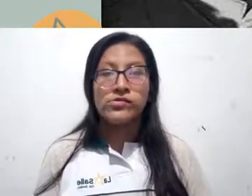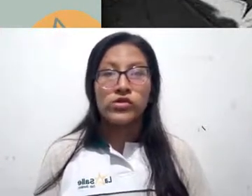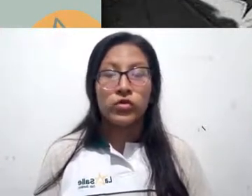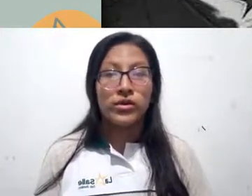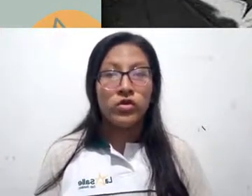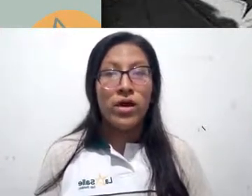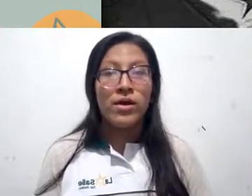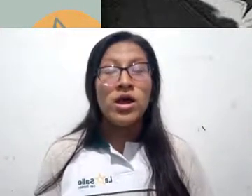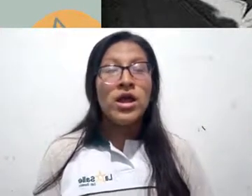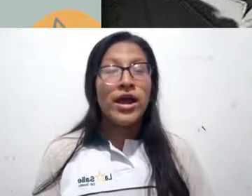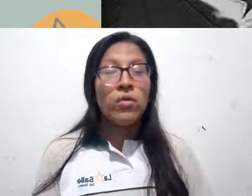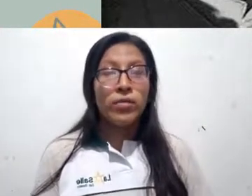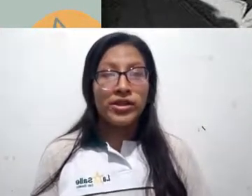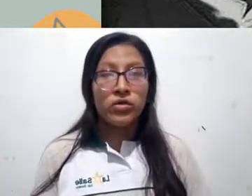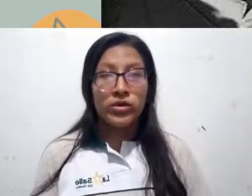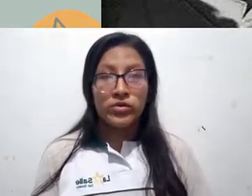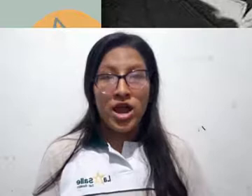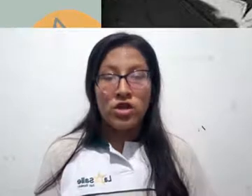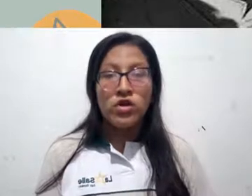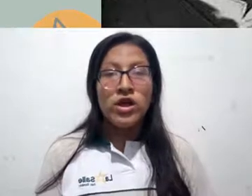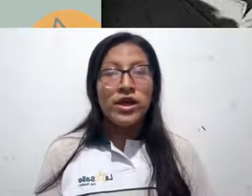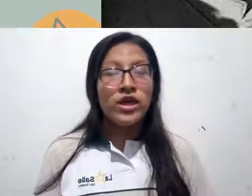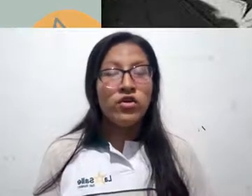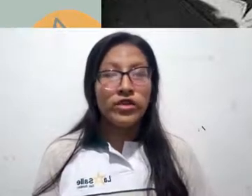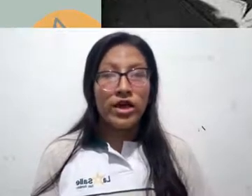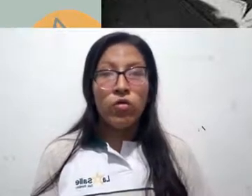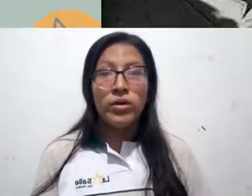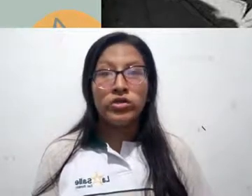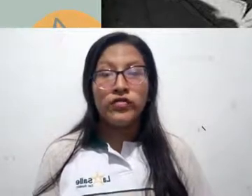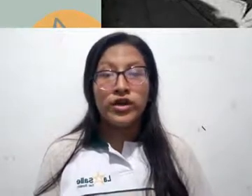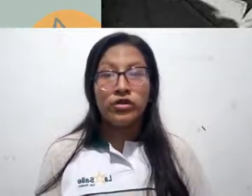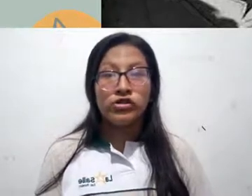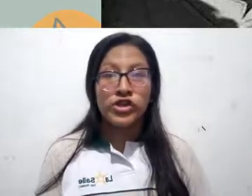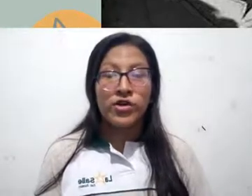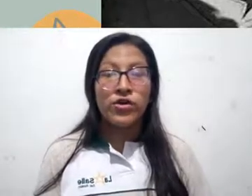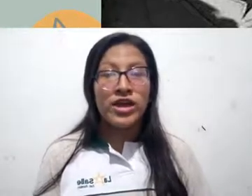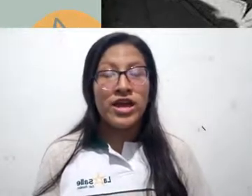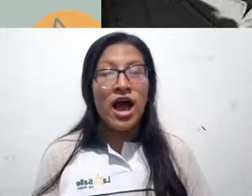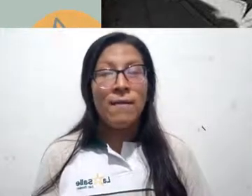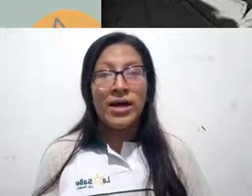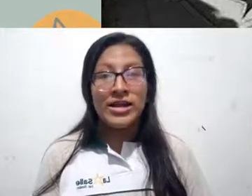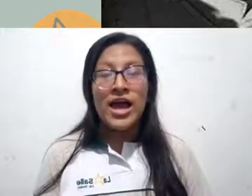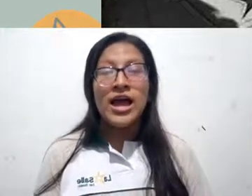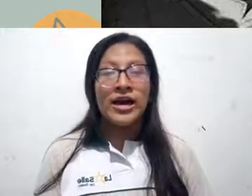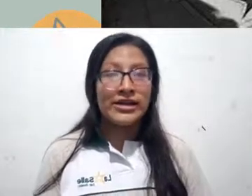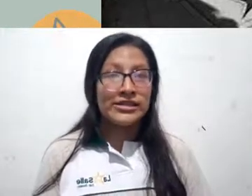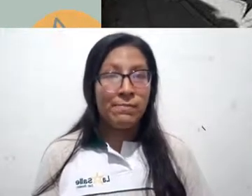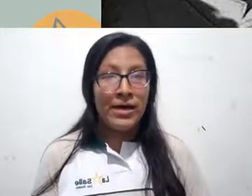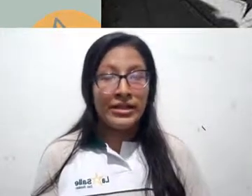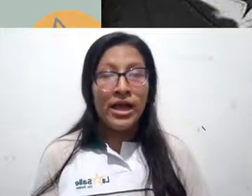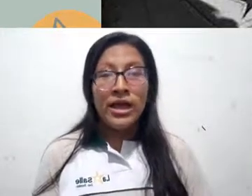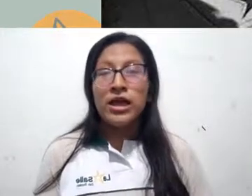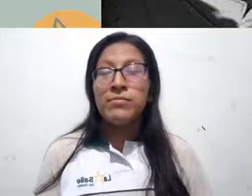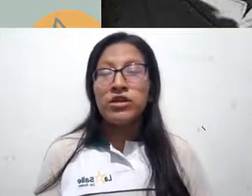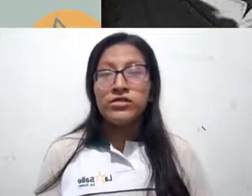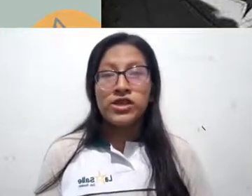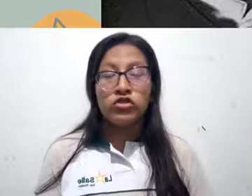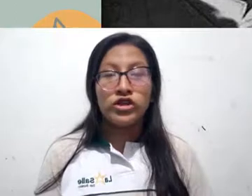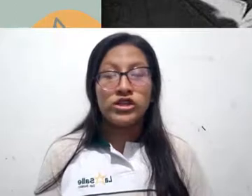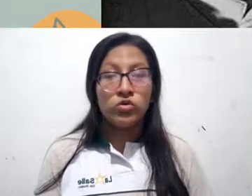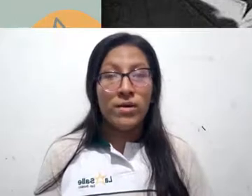de 1929, era un poeta ecuatoriano, hijo de Humberto Fierro Rosero y Amalia Jarrín Zapata.